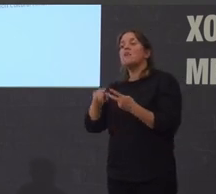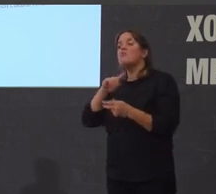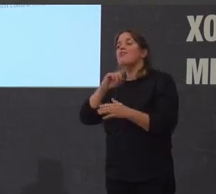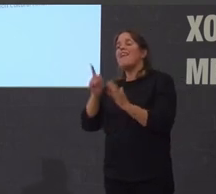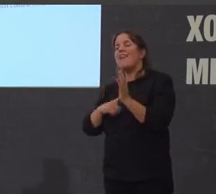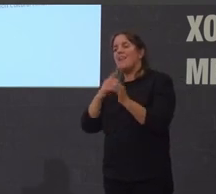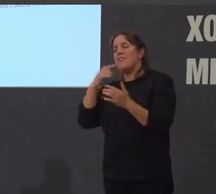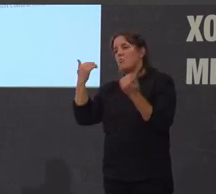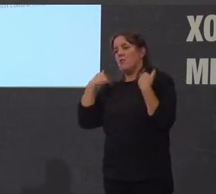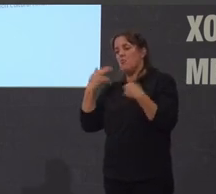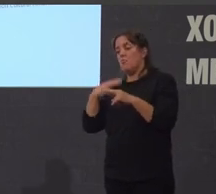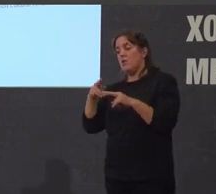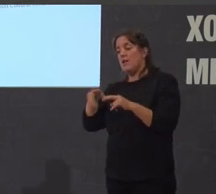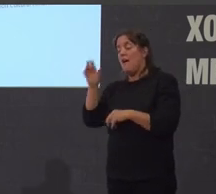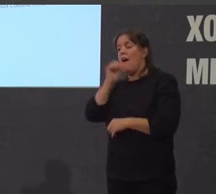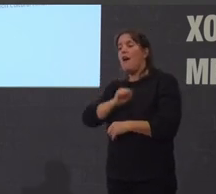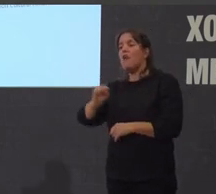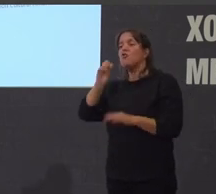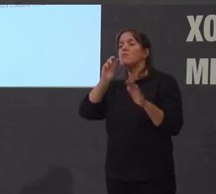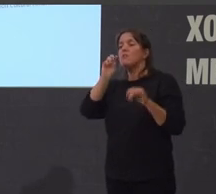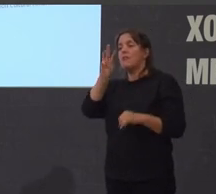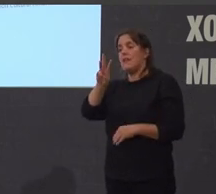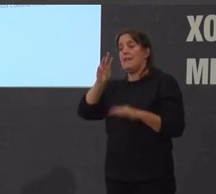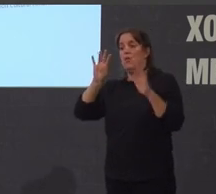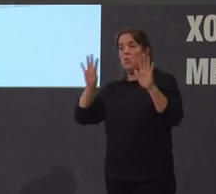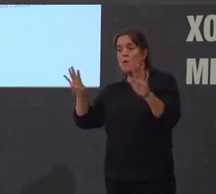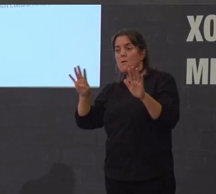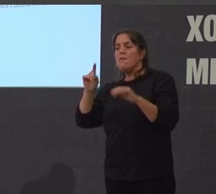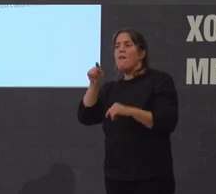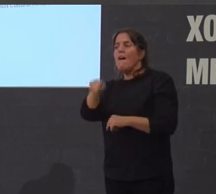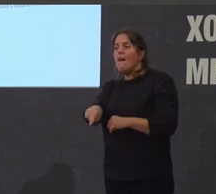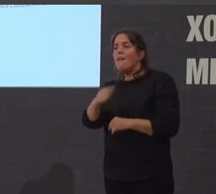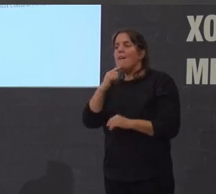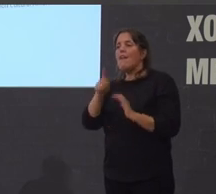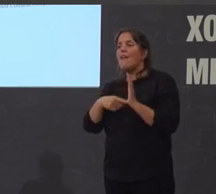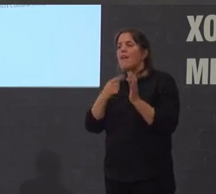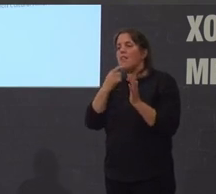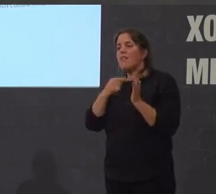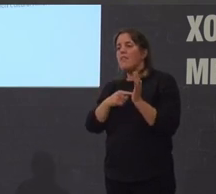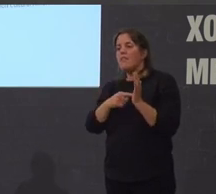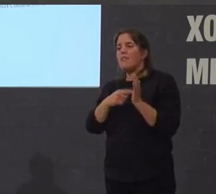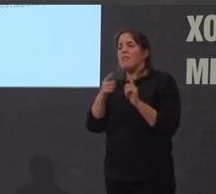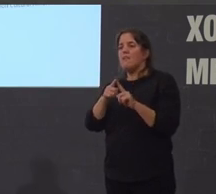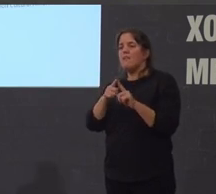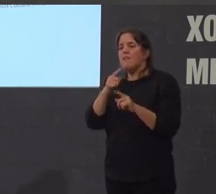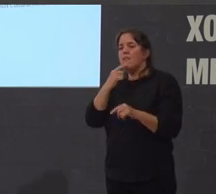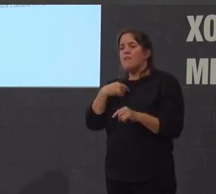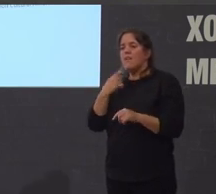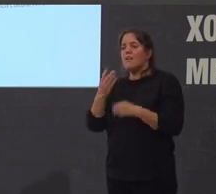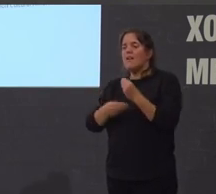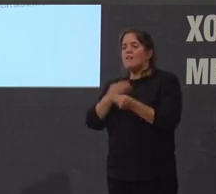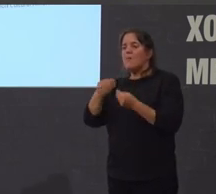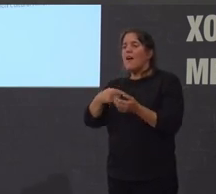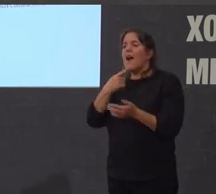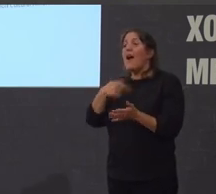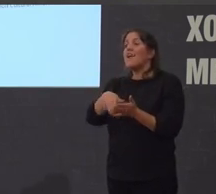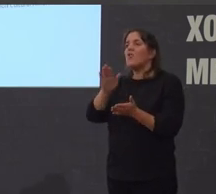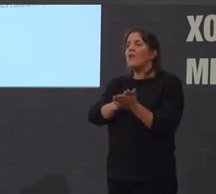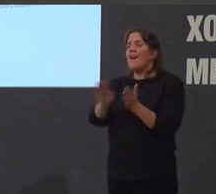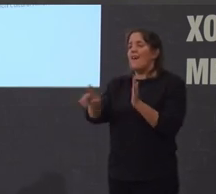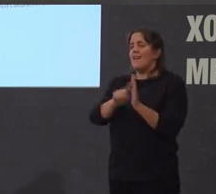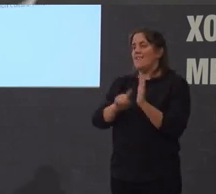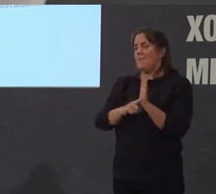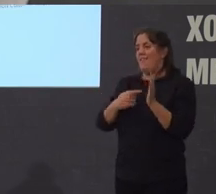políticas ya no 39 donde donde sean en 4000 es de expedientes para